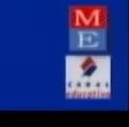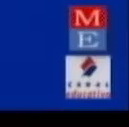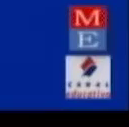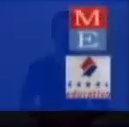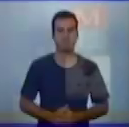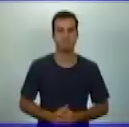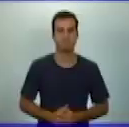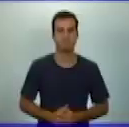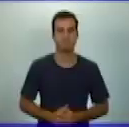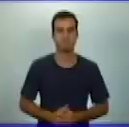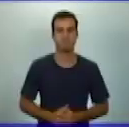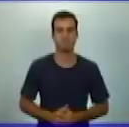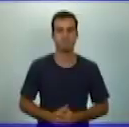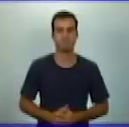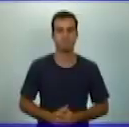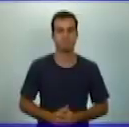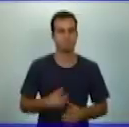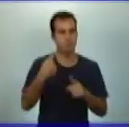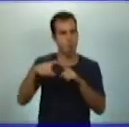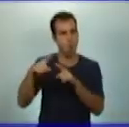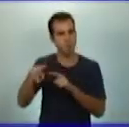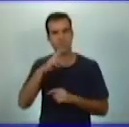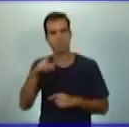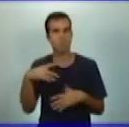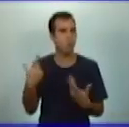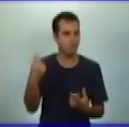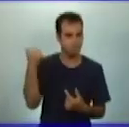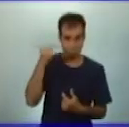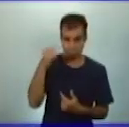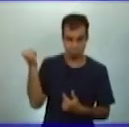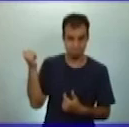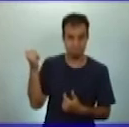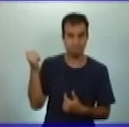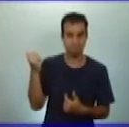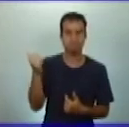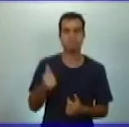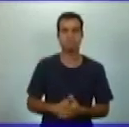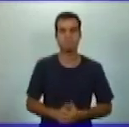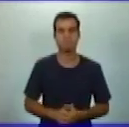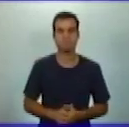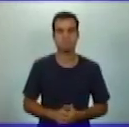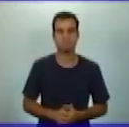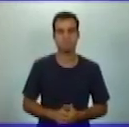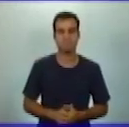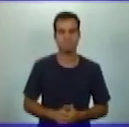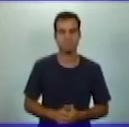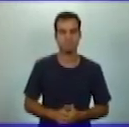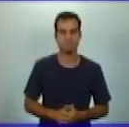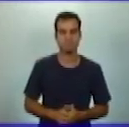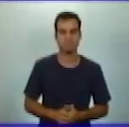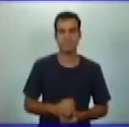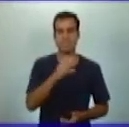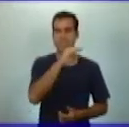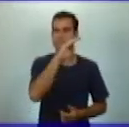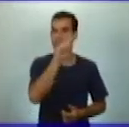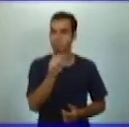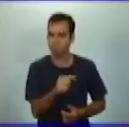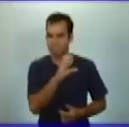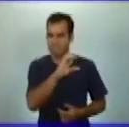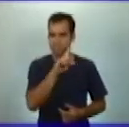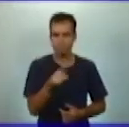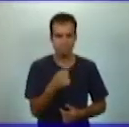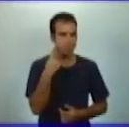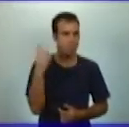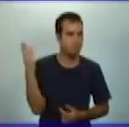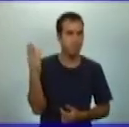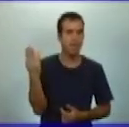Pasemos entonces a analizar las otras respuestas. ¿Cuál es su carga nuclear? Recuerden que en la carga nuclear nos referíamos a la carga del núcleo y que